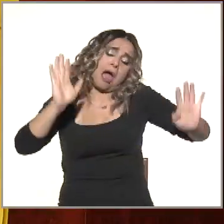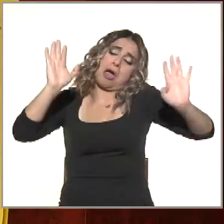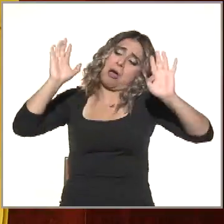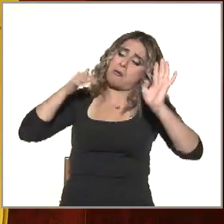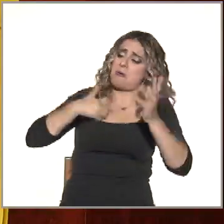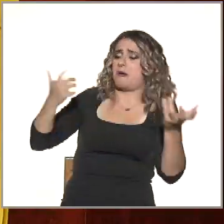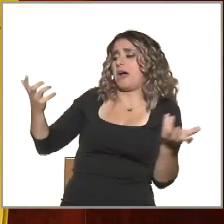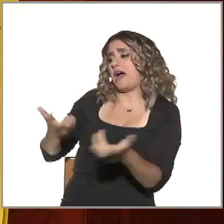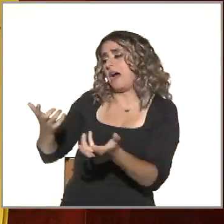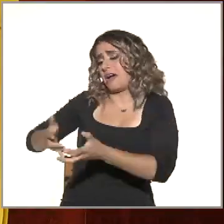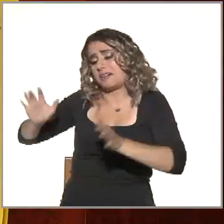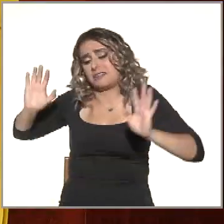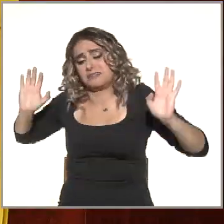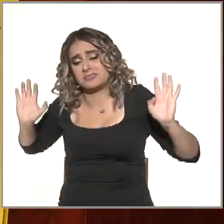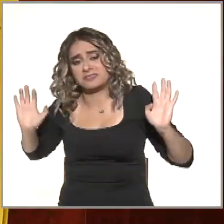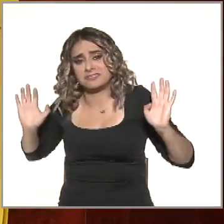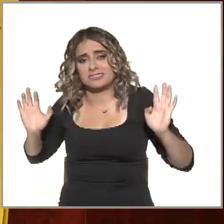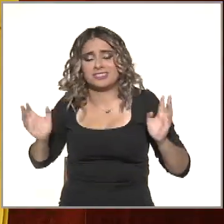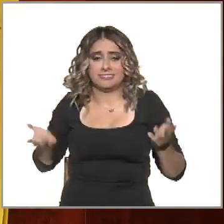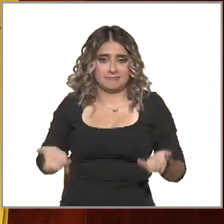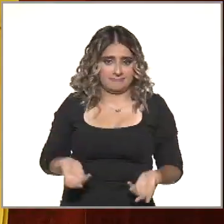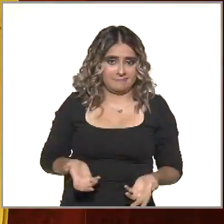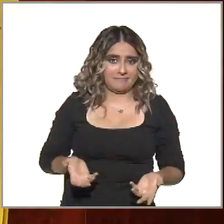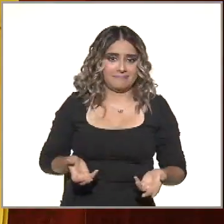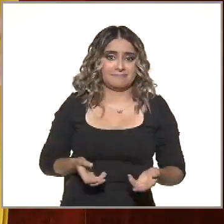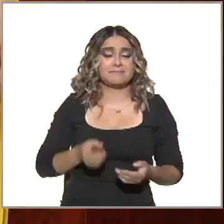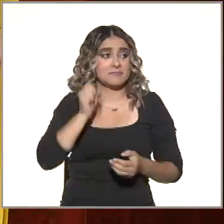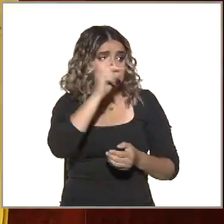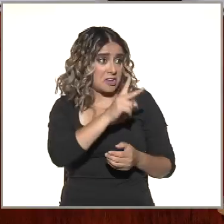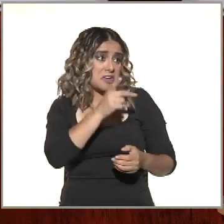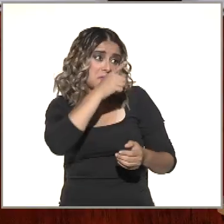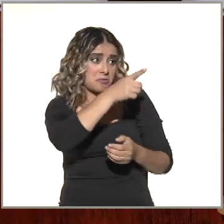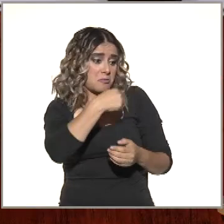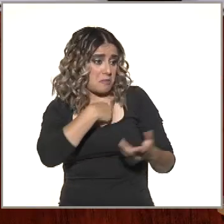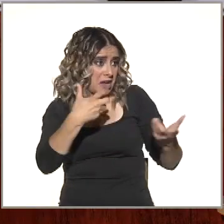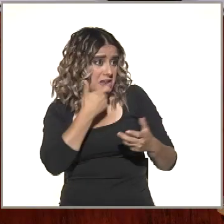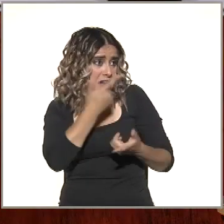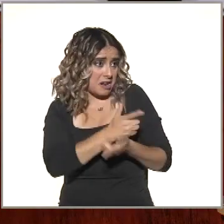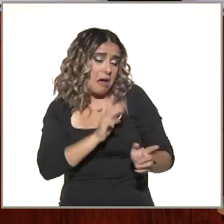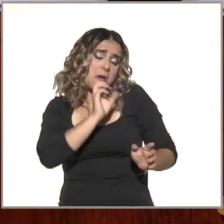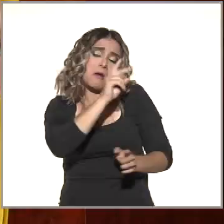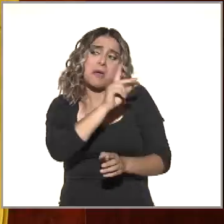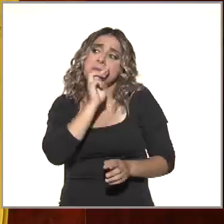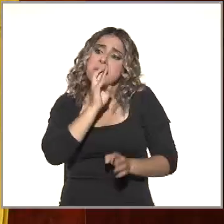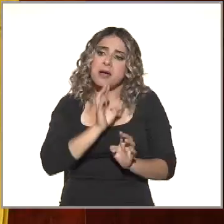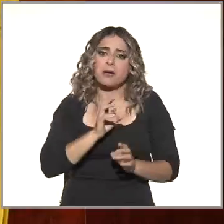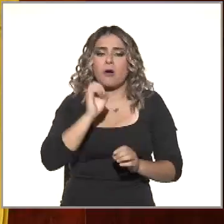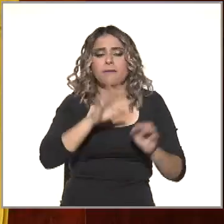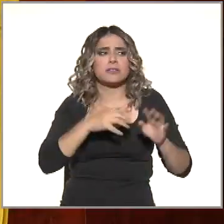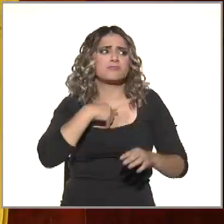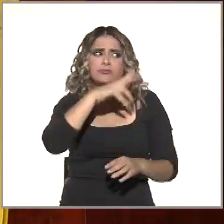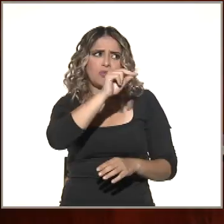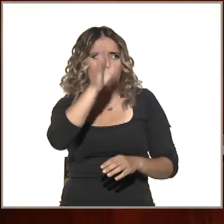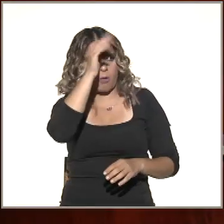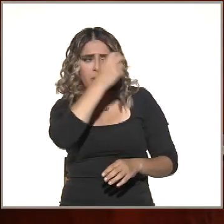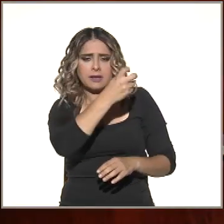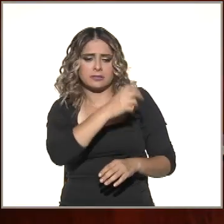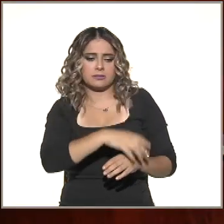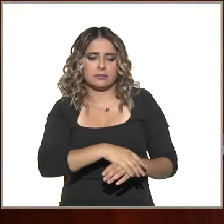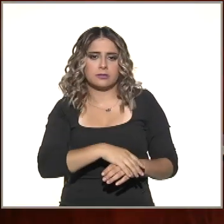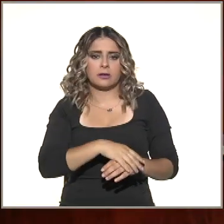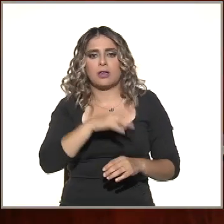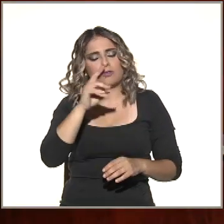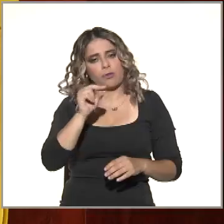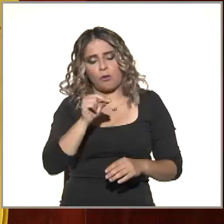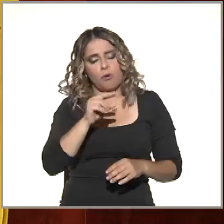lo hacen. Va. Pues sí, Definitivamente. más bien, no Ok, hay que- mami, gracias. Sí, podemos decir, no estoy de acuerdo. Claro. Ah, bueno, ¿no? En vez de decir, haz lo